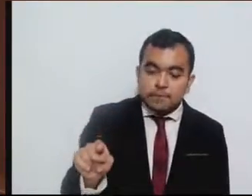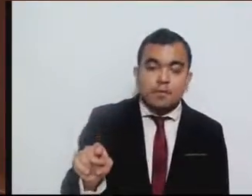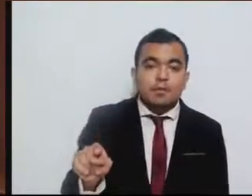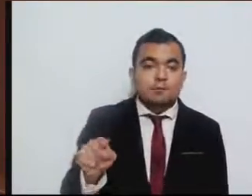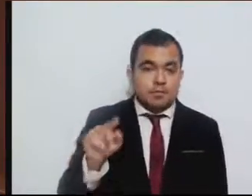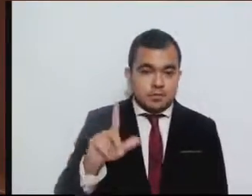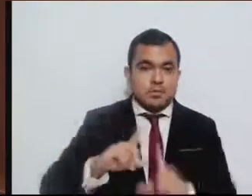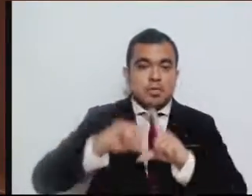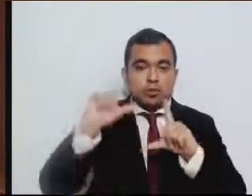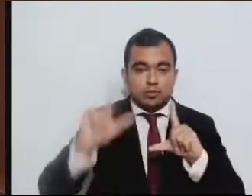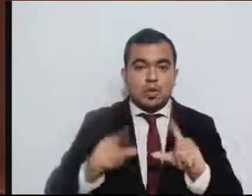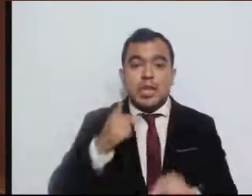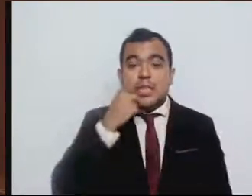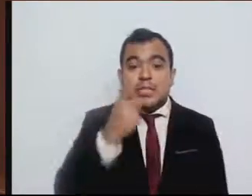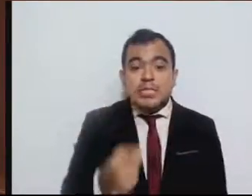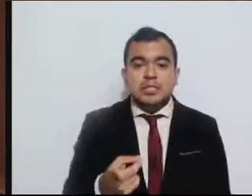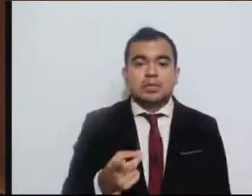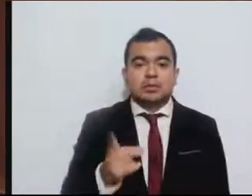que